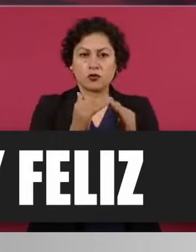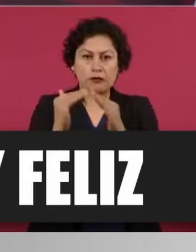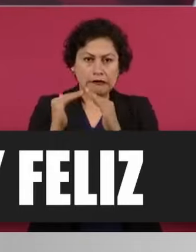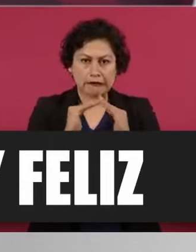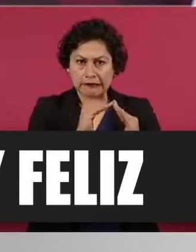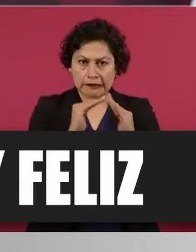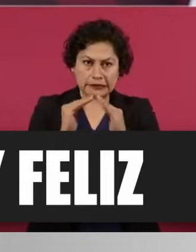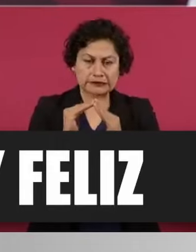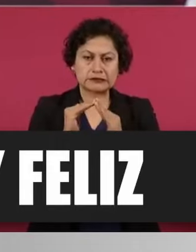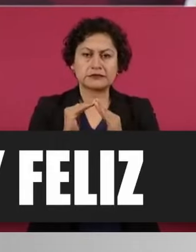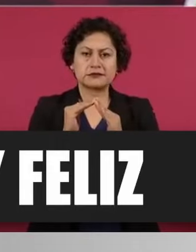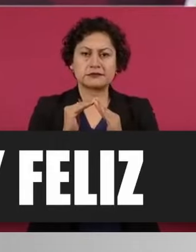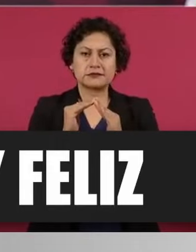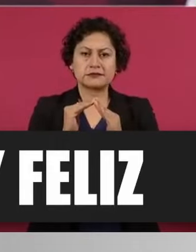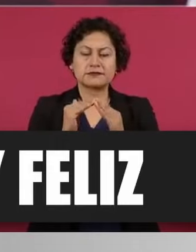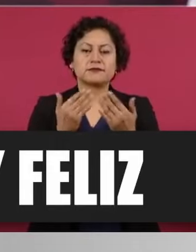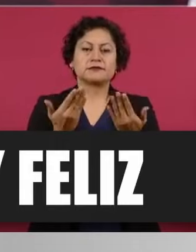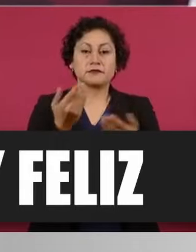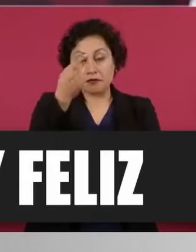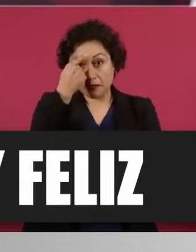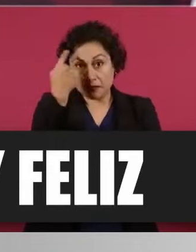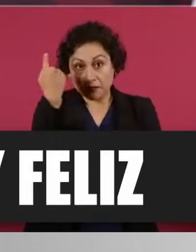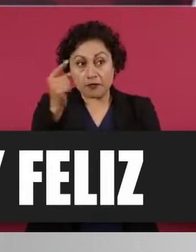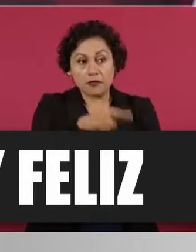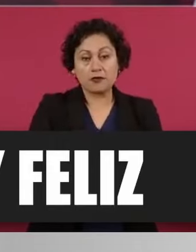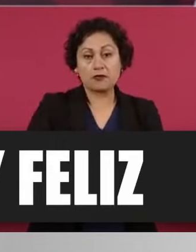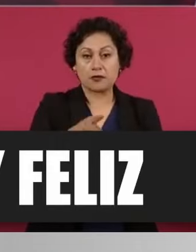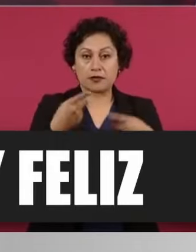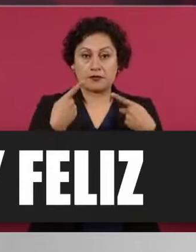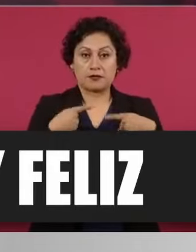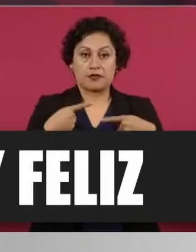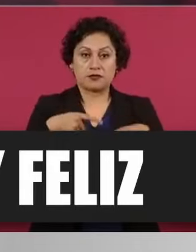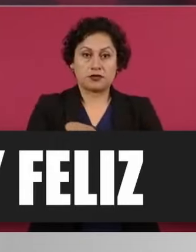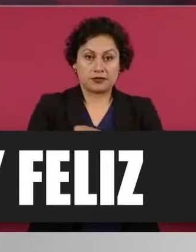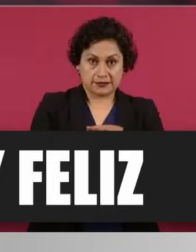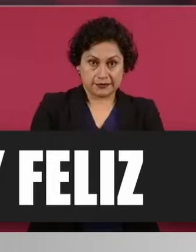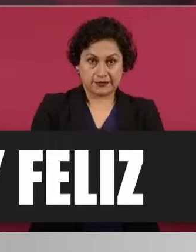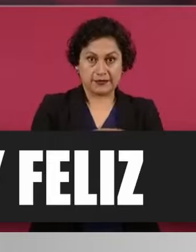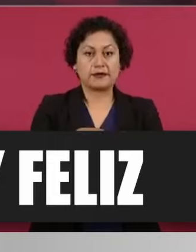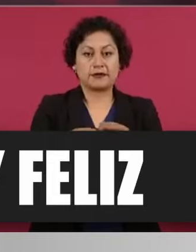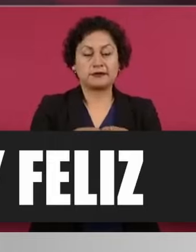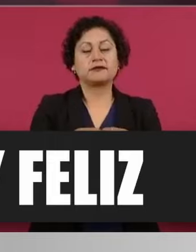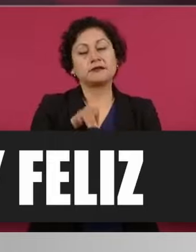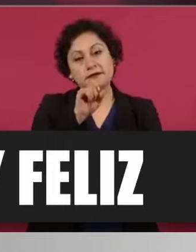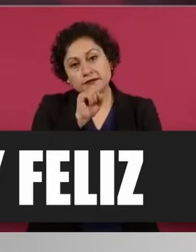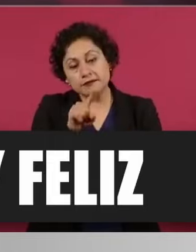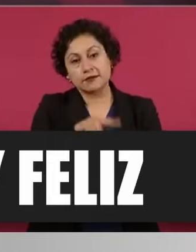sobre todo en beneficio de los trabajadores y de los jóvenes,